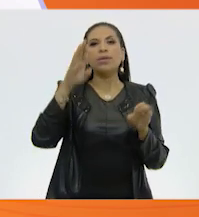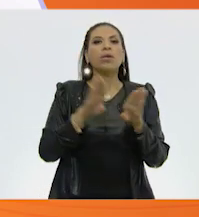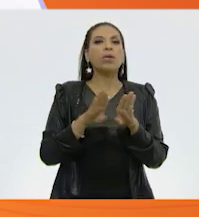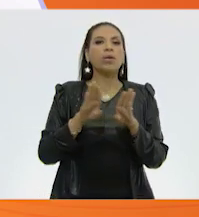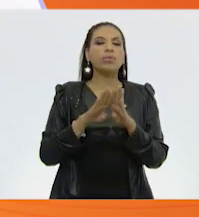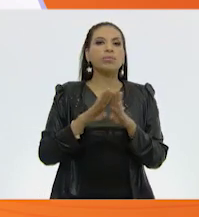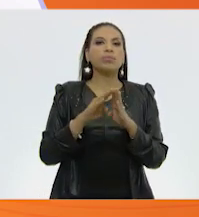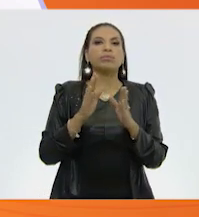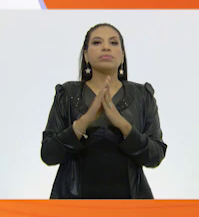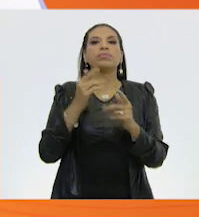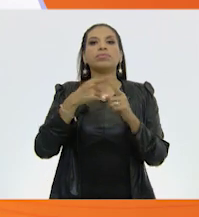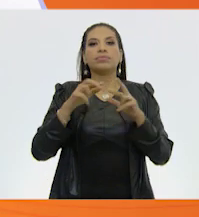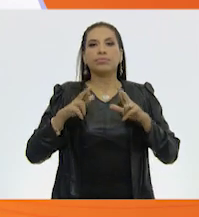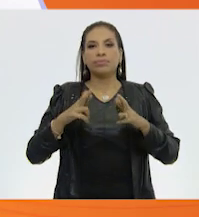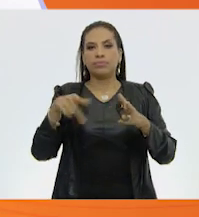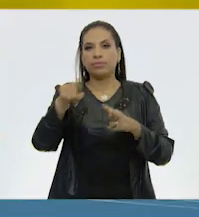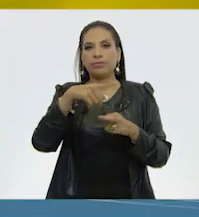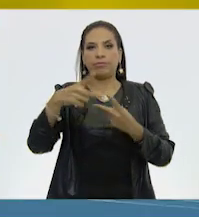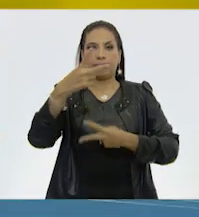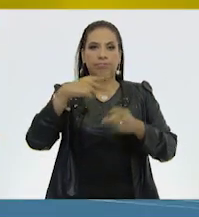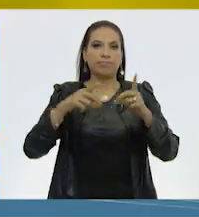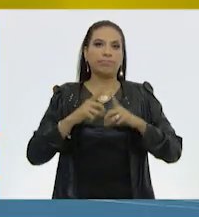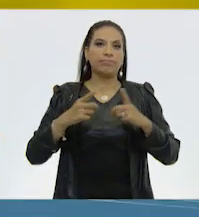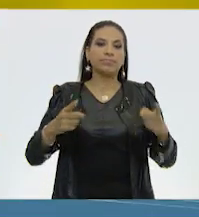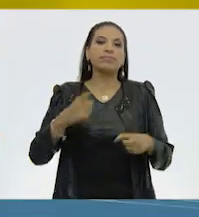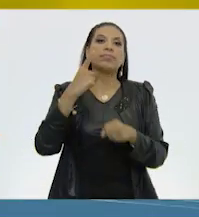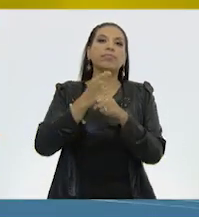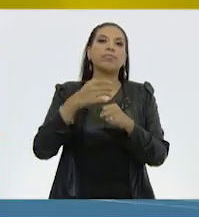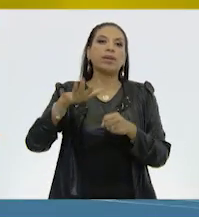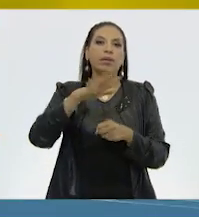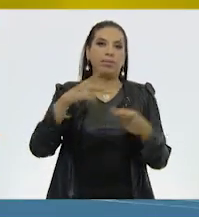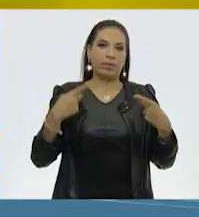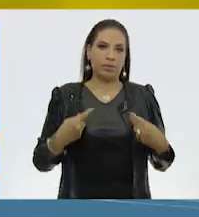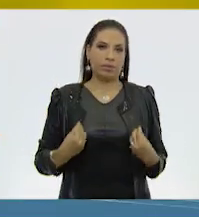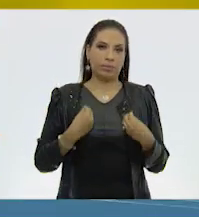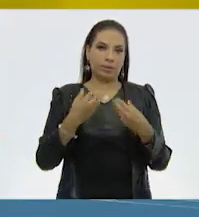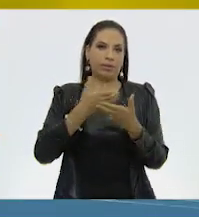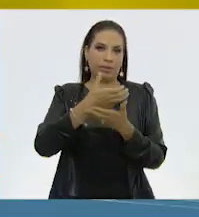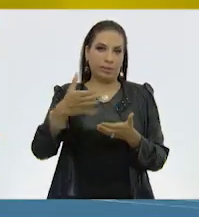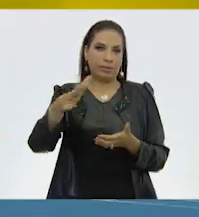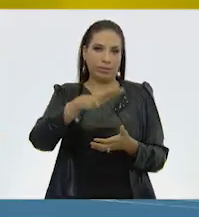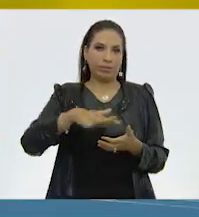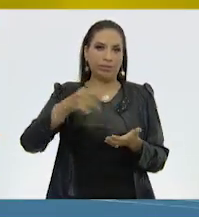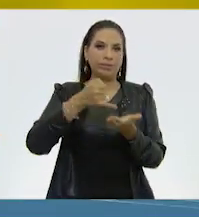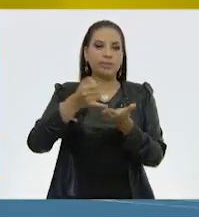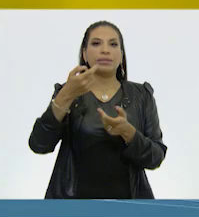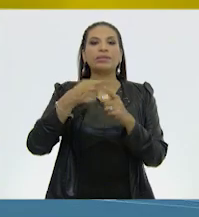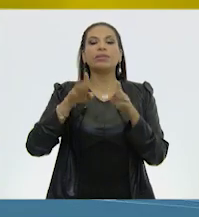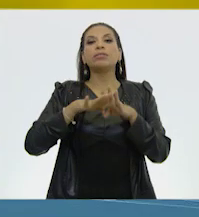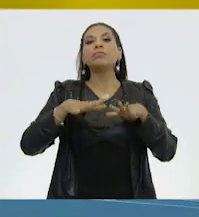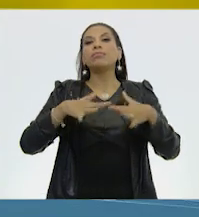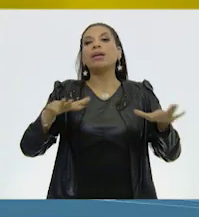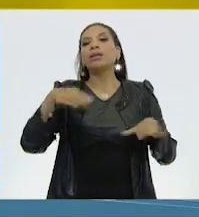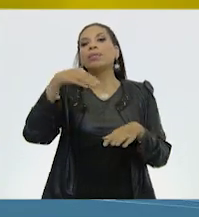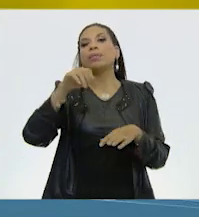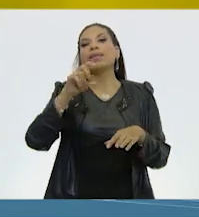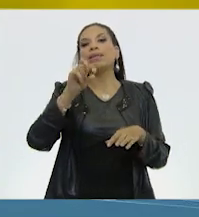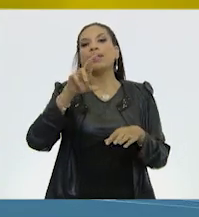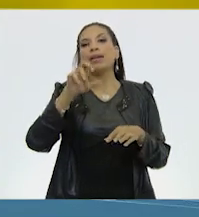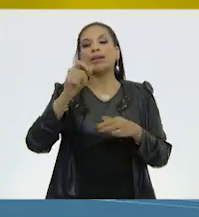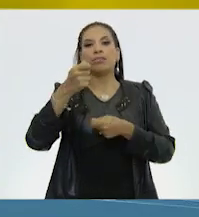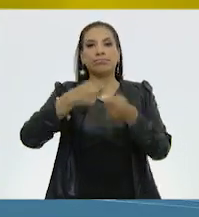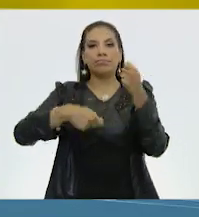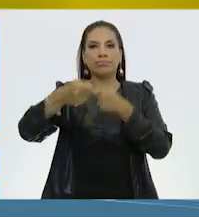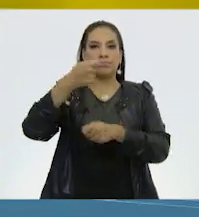la proximidad de los ríos favoreció el desarrollo de las primeras civilizaciones agrícolas y cómo el mar Mediterráneo promovió el